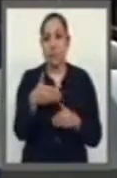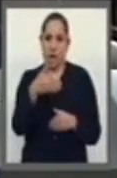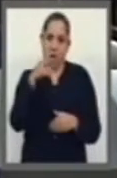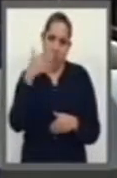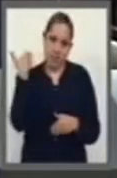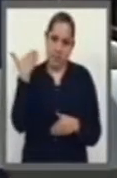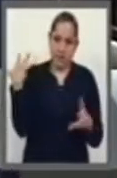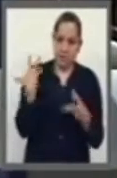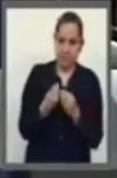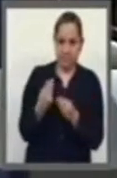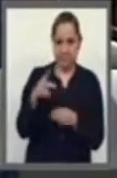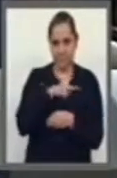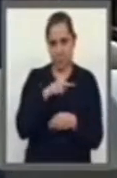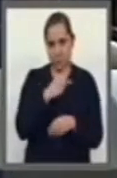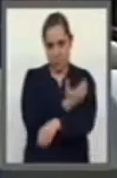diputado